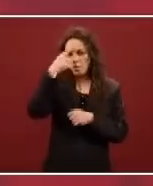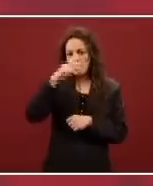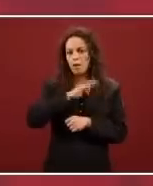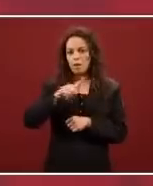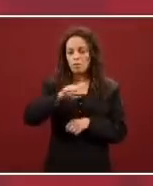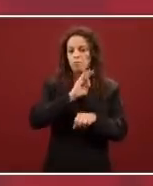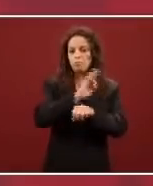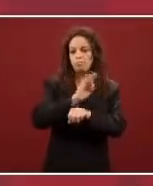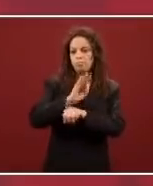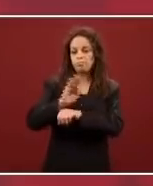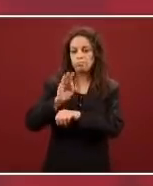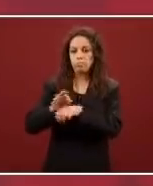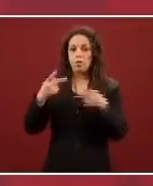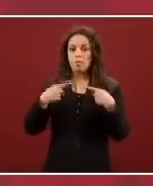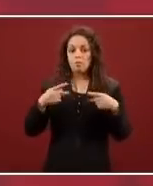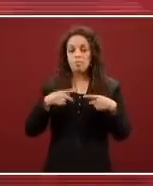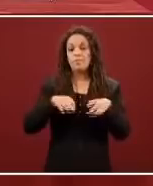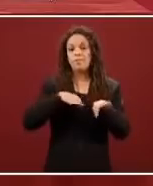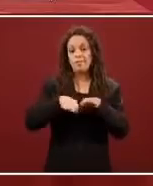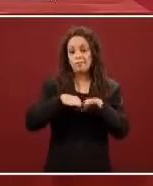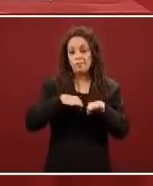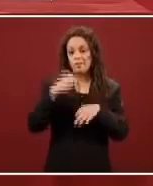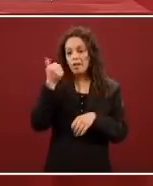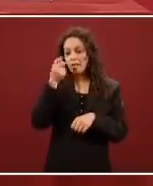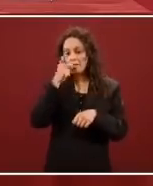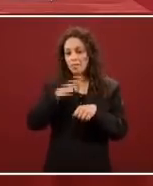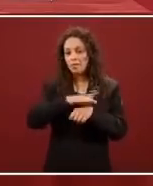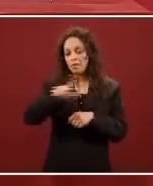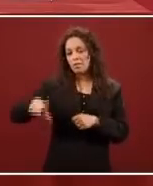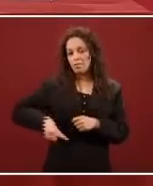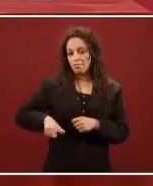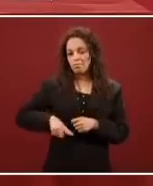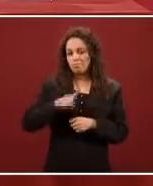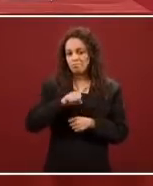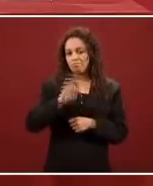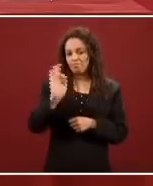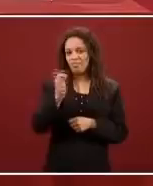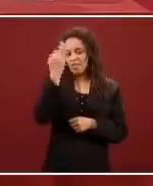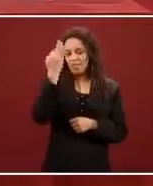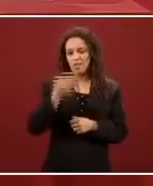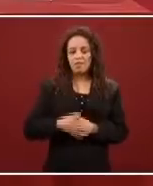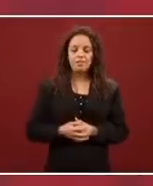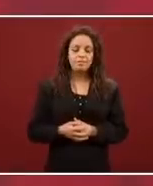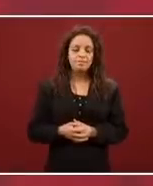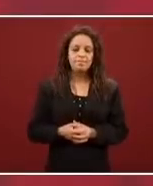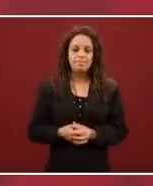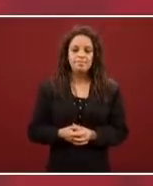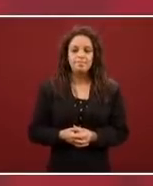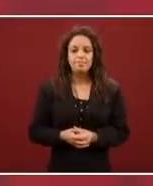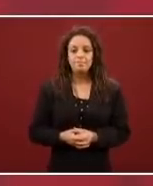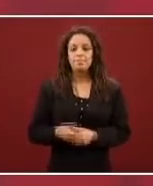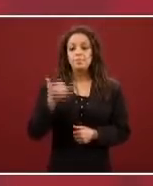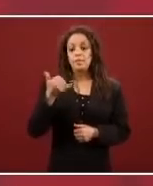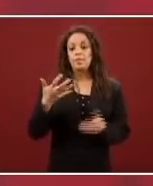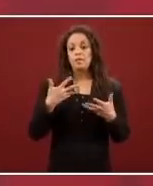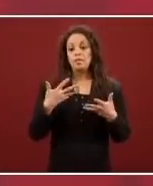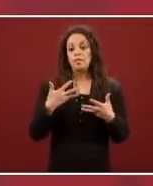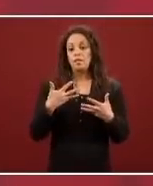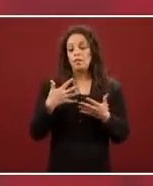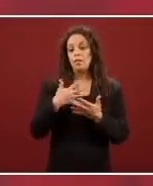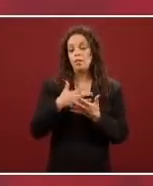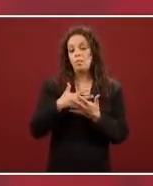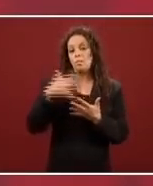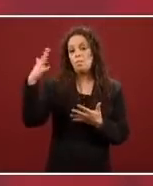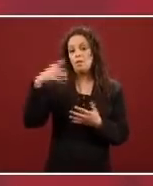personas que trabajamos en la Administración Pública Federal y que están en mayor